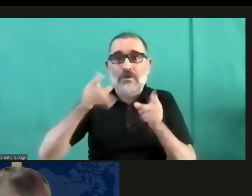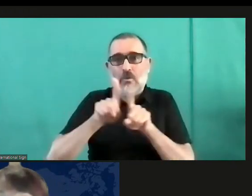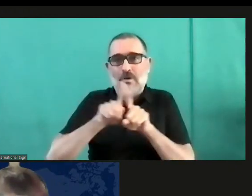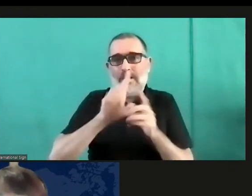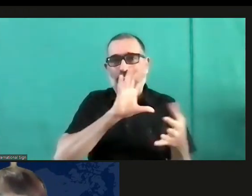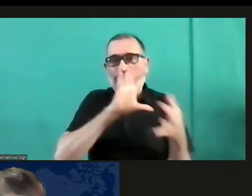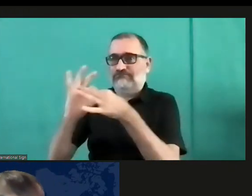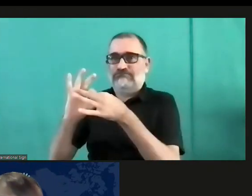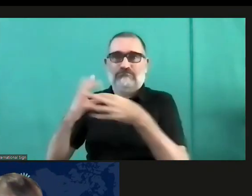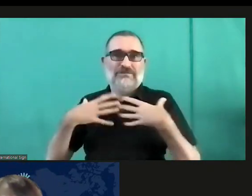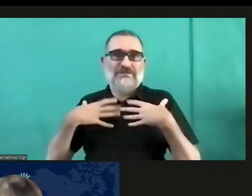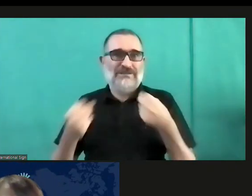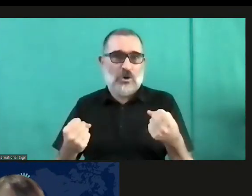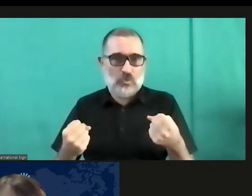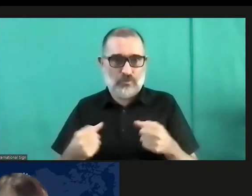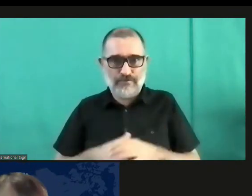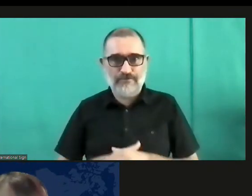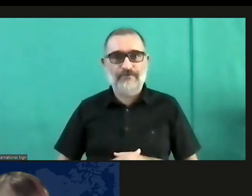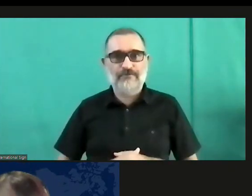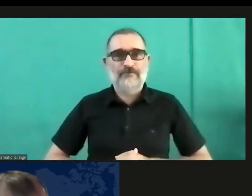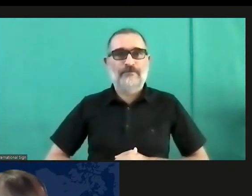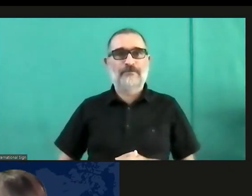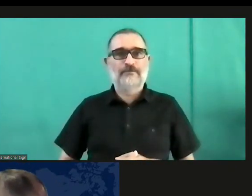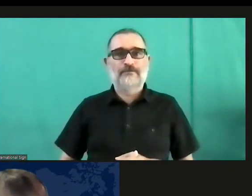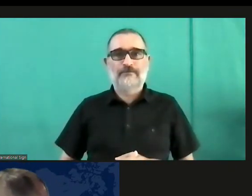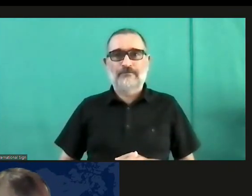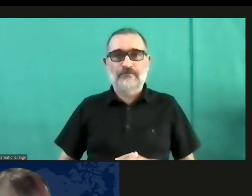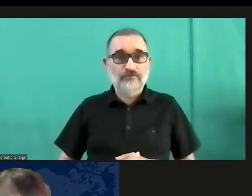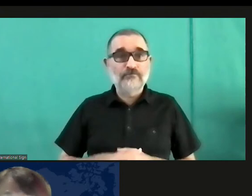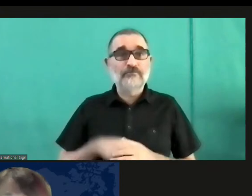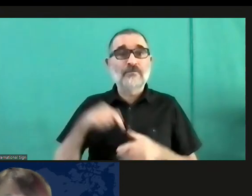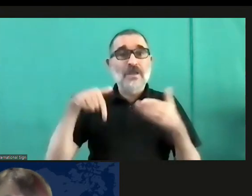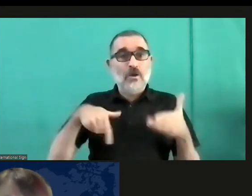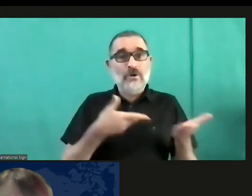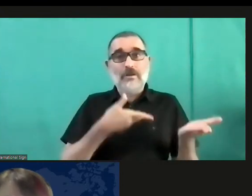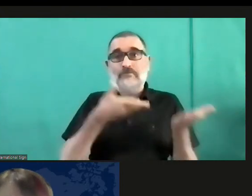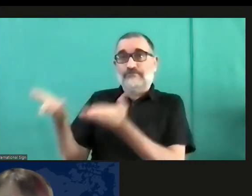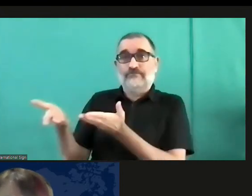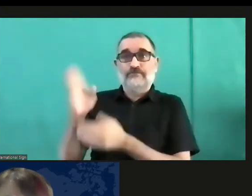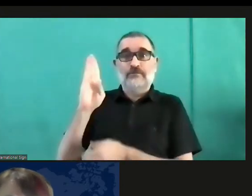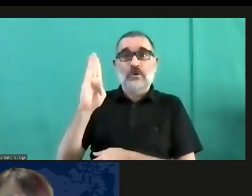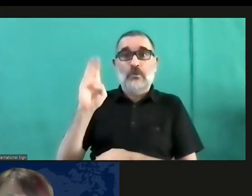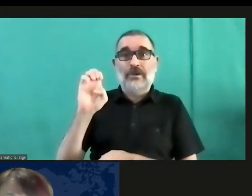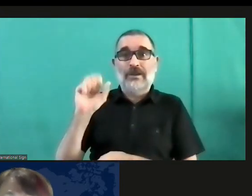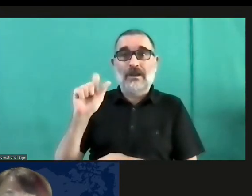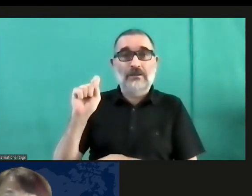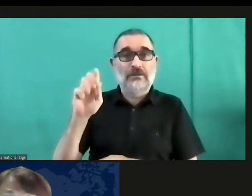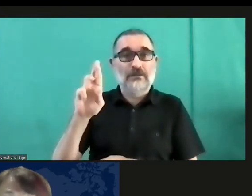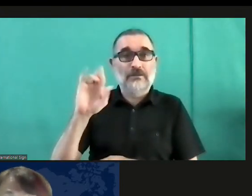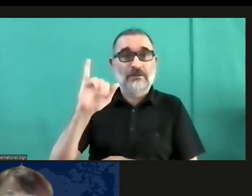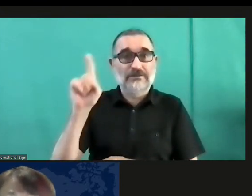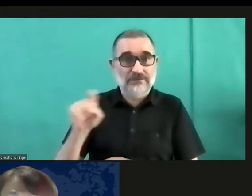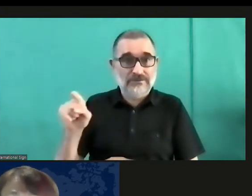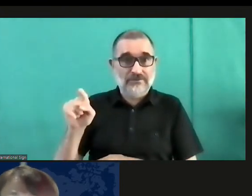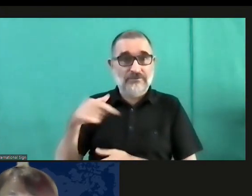ampliamente conocida en la región ella tiene muchos años de trabajo encontrar el trabajo después más ya sea alimentación saludable y también está control